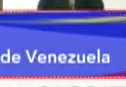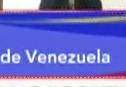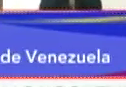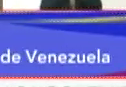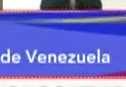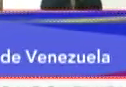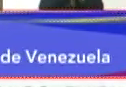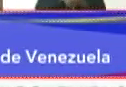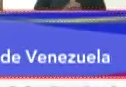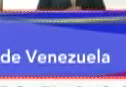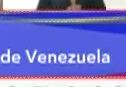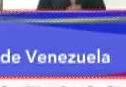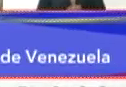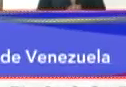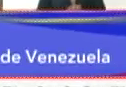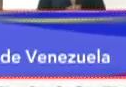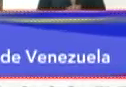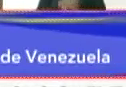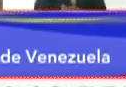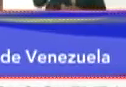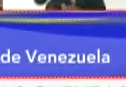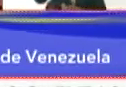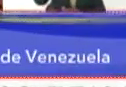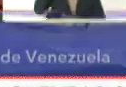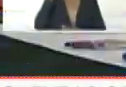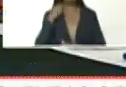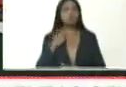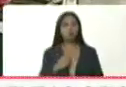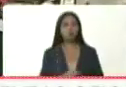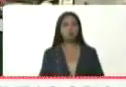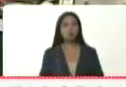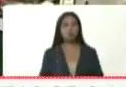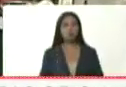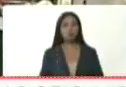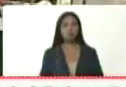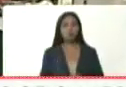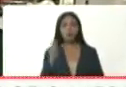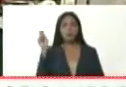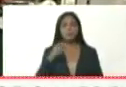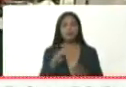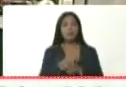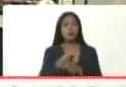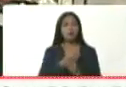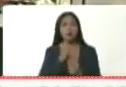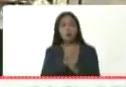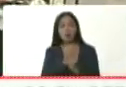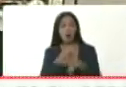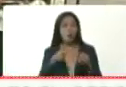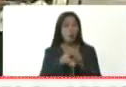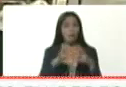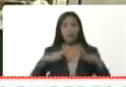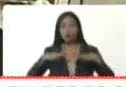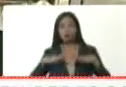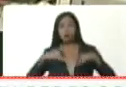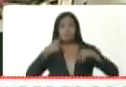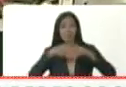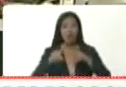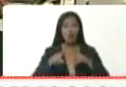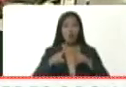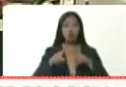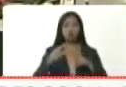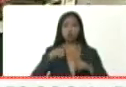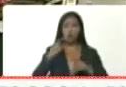resistencia de lucha mes de agosto de vacaciones pero desde ya